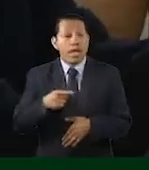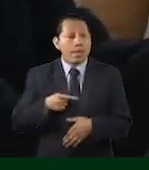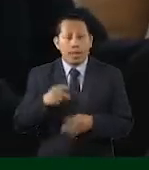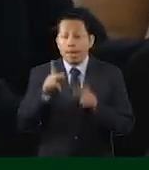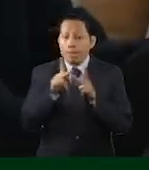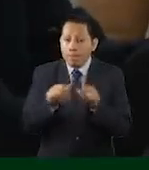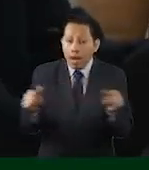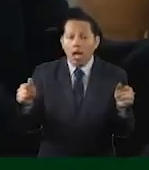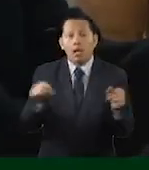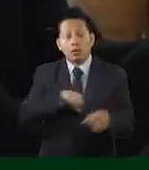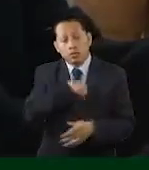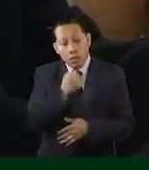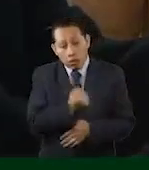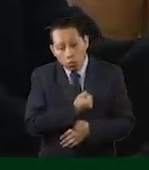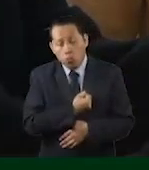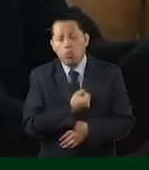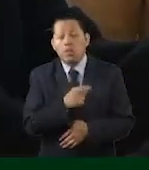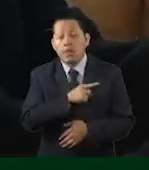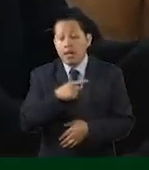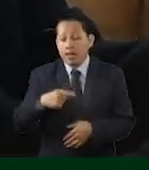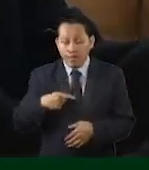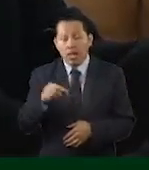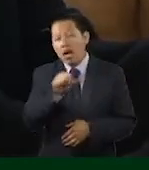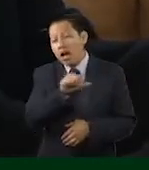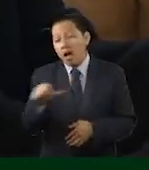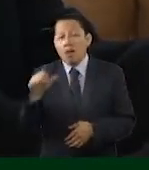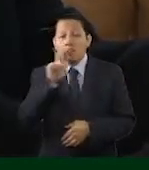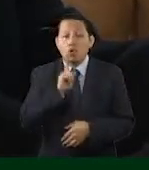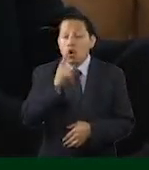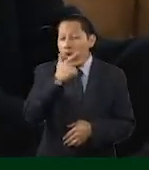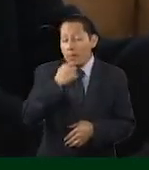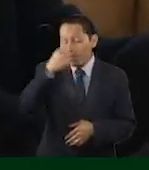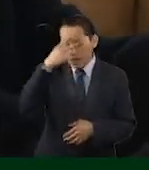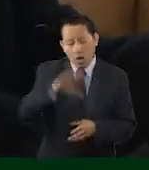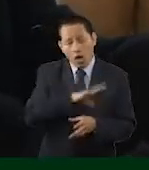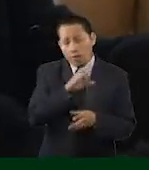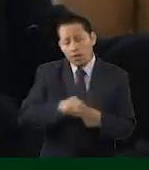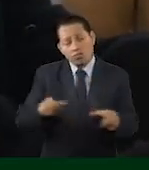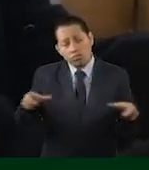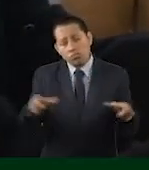brindar salud y de brindar seguridad a todos los mexicanos.